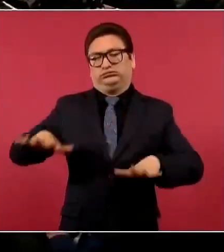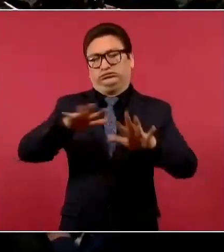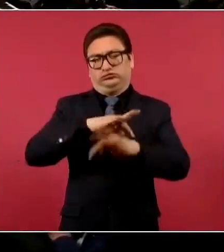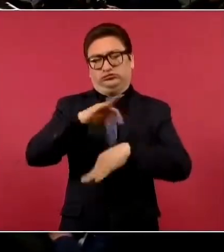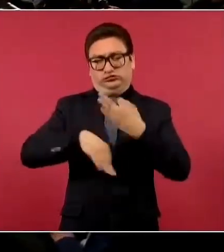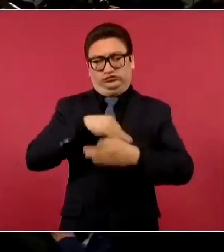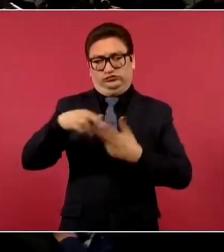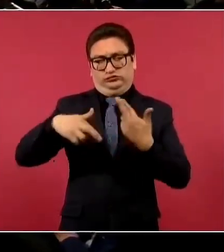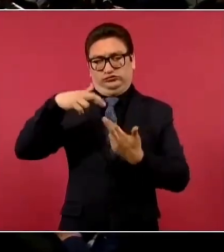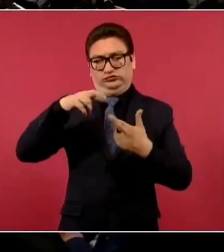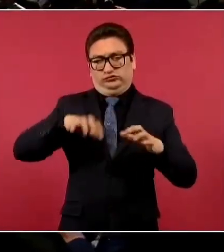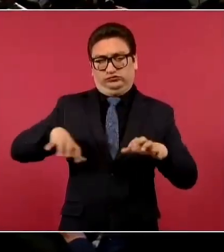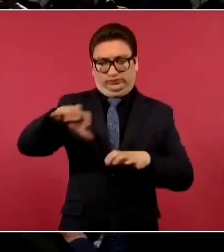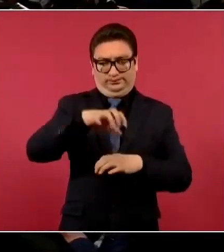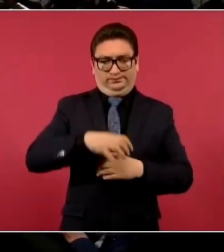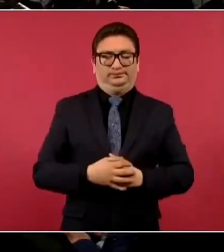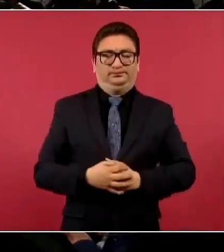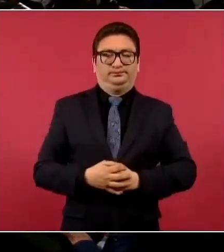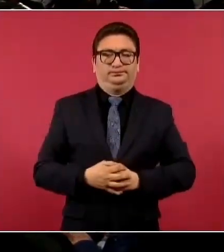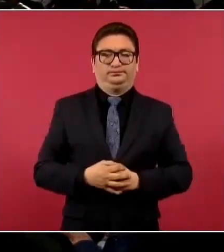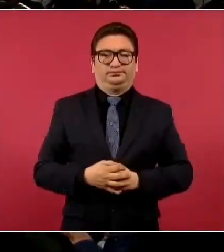la región.